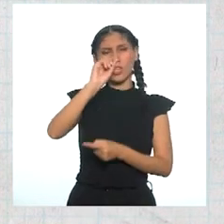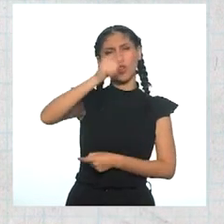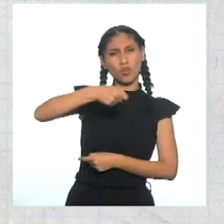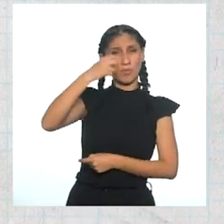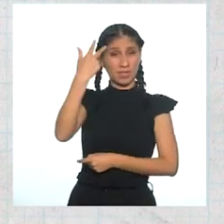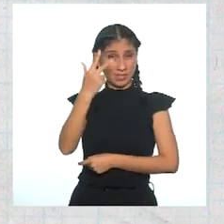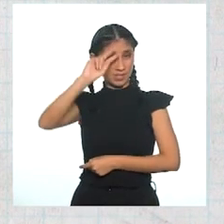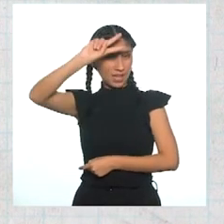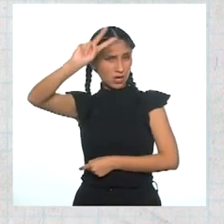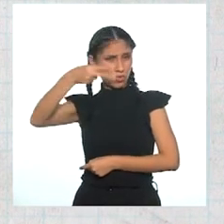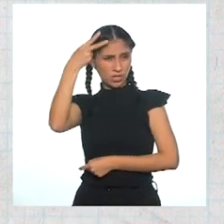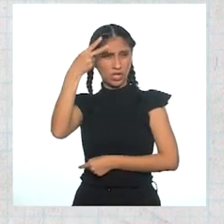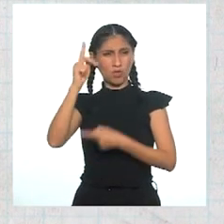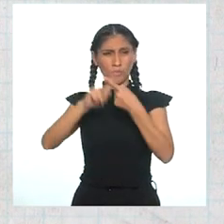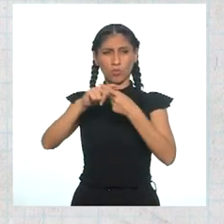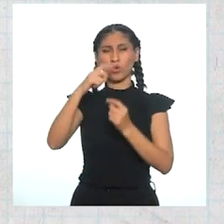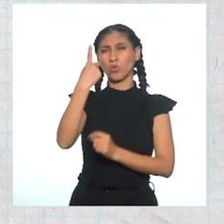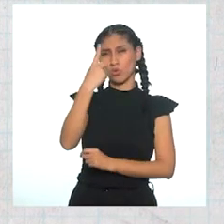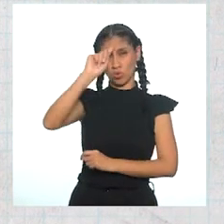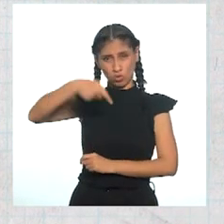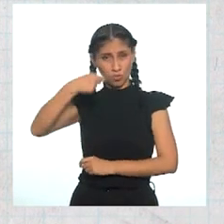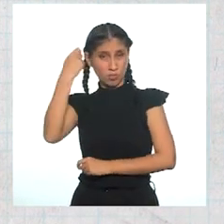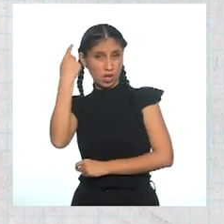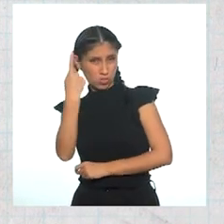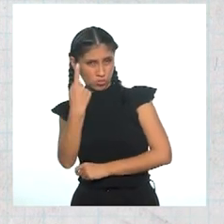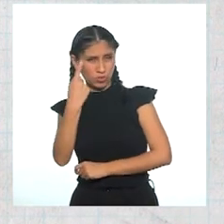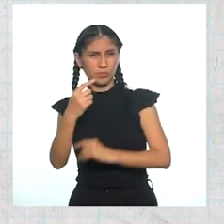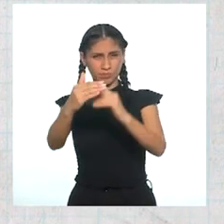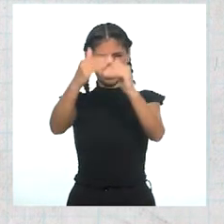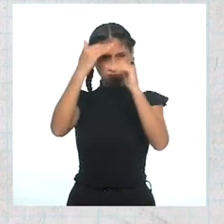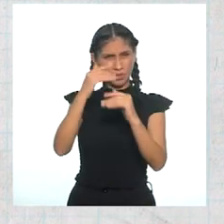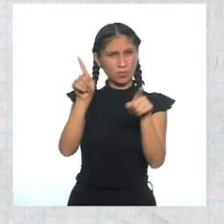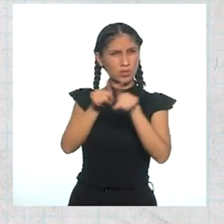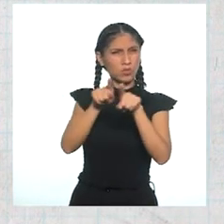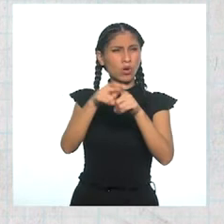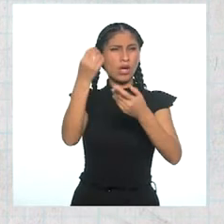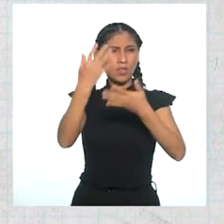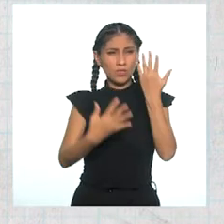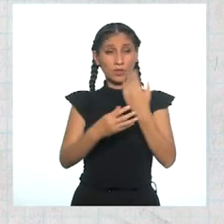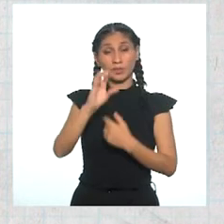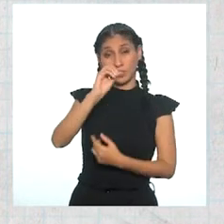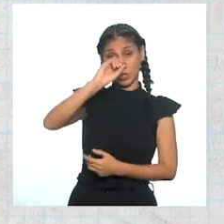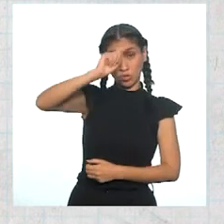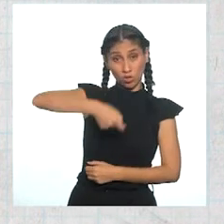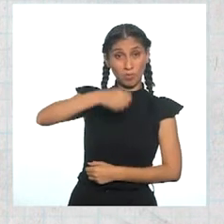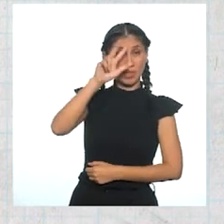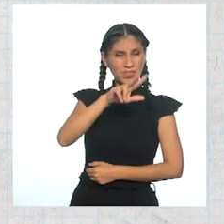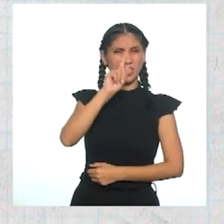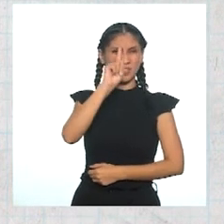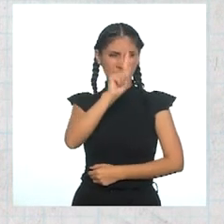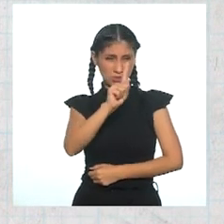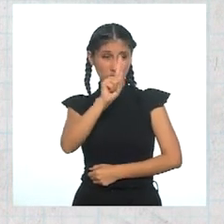al cuadrado por 0,1. Al multiplicar se obtiene un volumen de